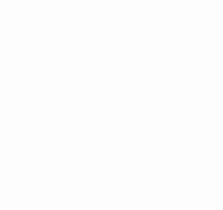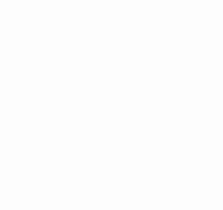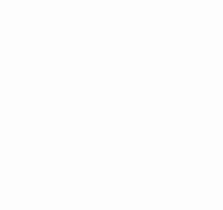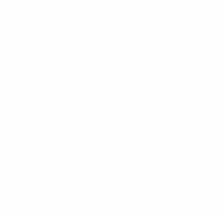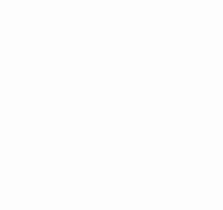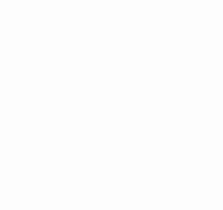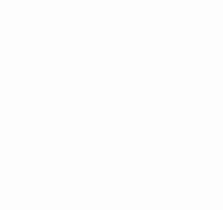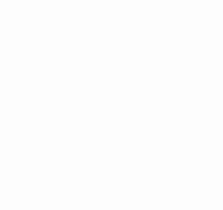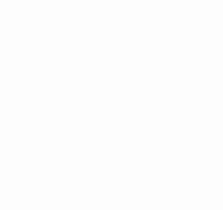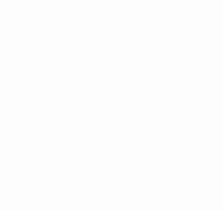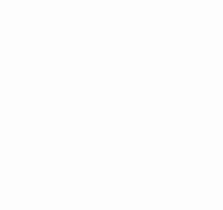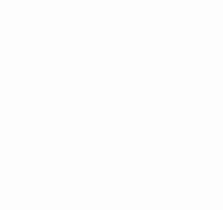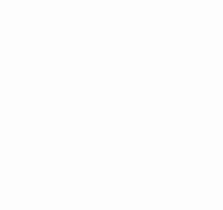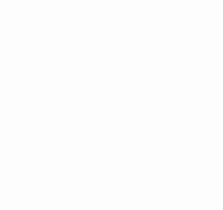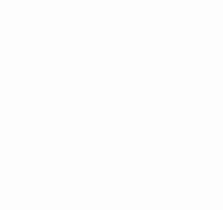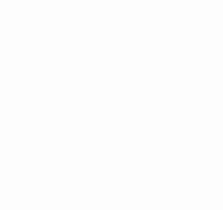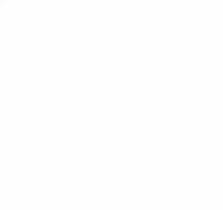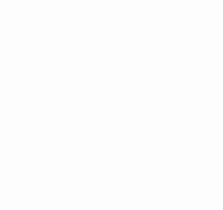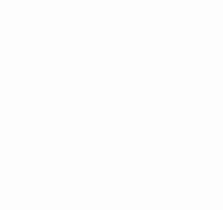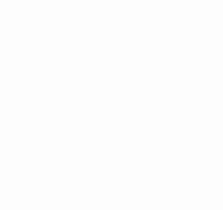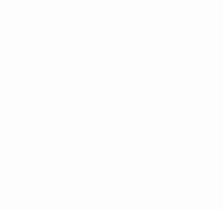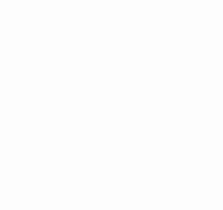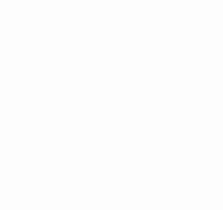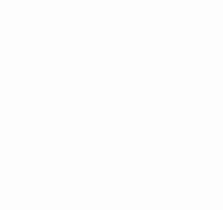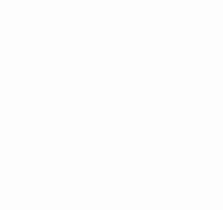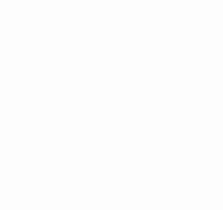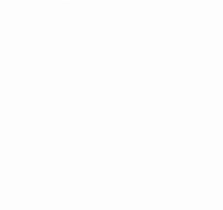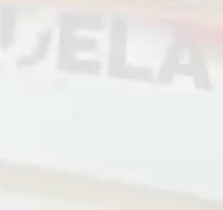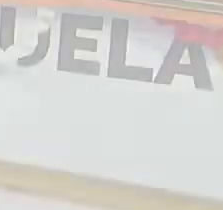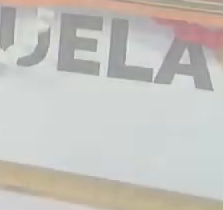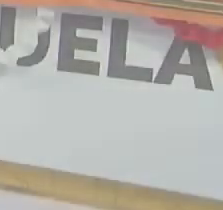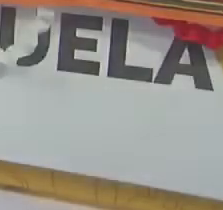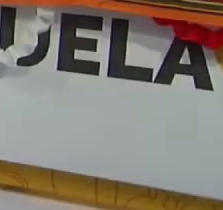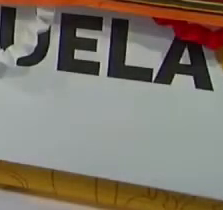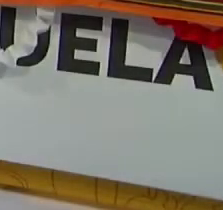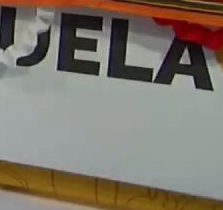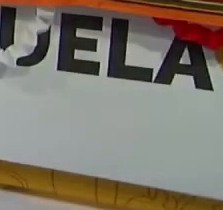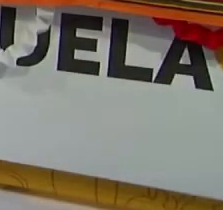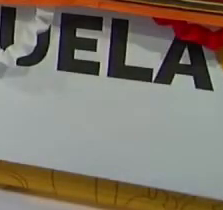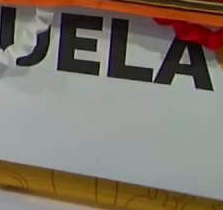Escuela TV, educación especial.